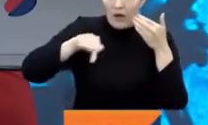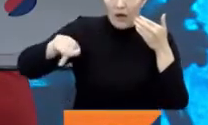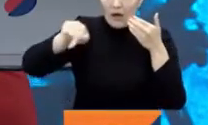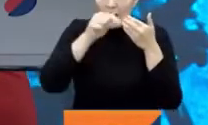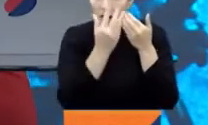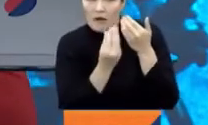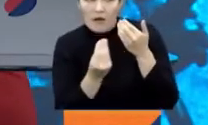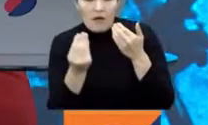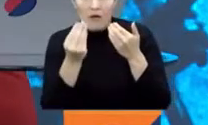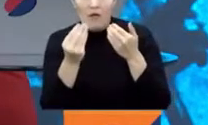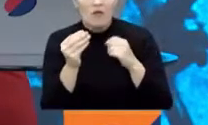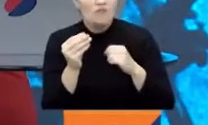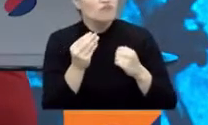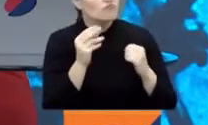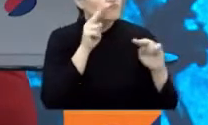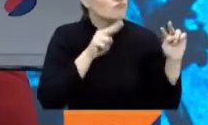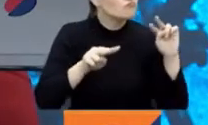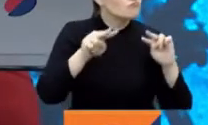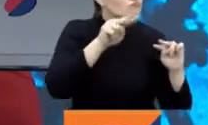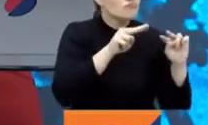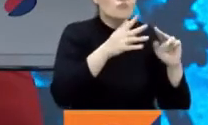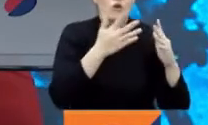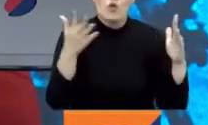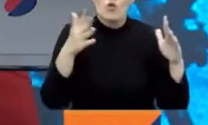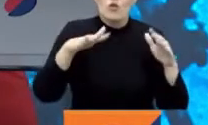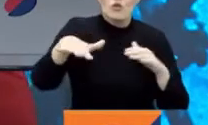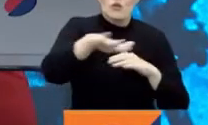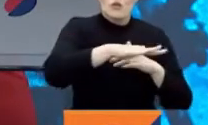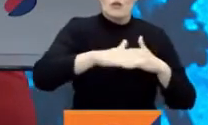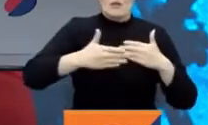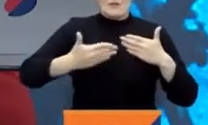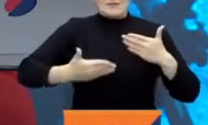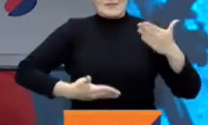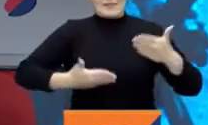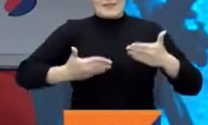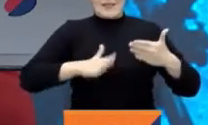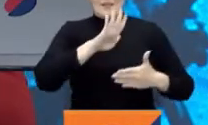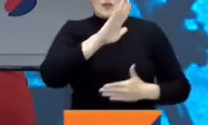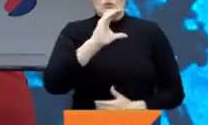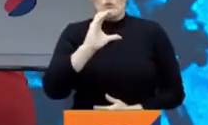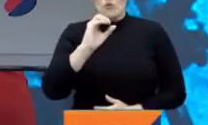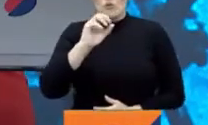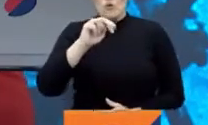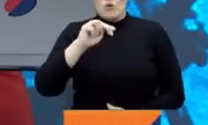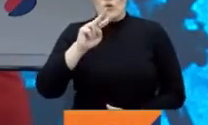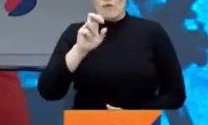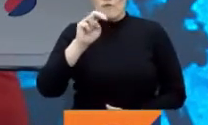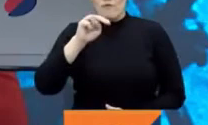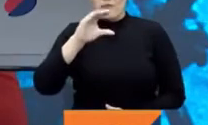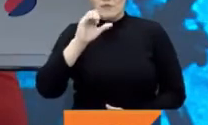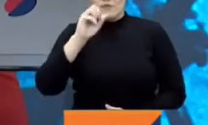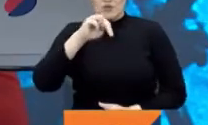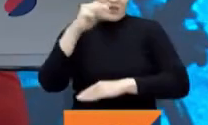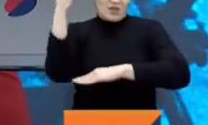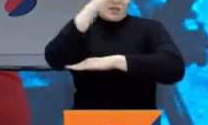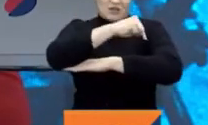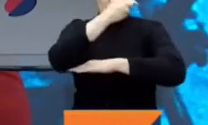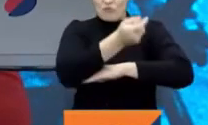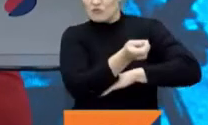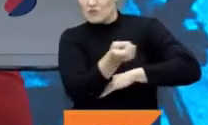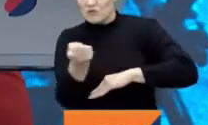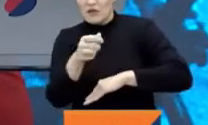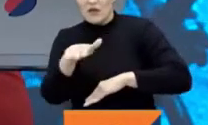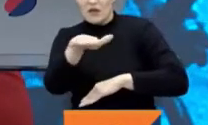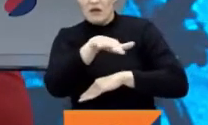y requisas en establecimientos comerciales de Convención Norte de Santander. Este y otros casos de orden público nos reporta